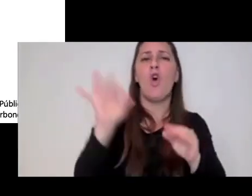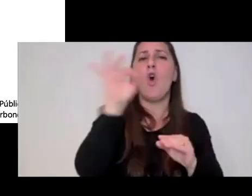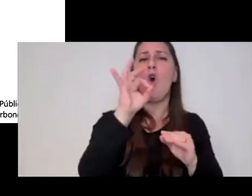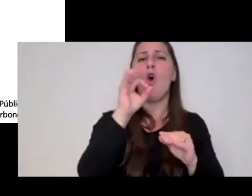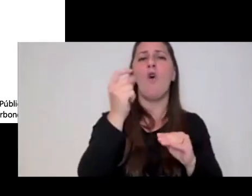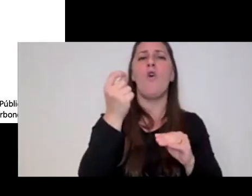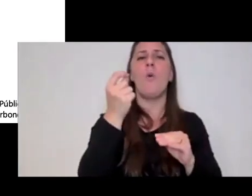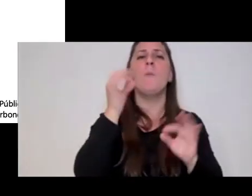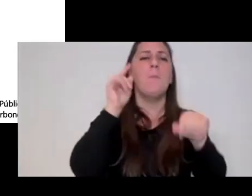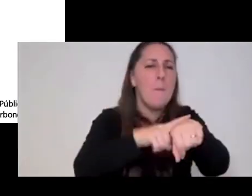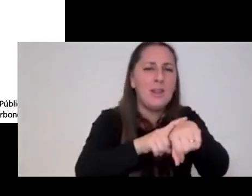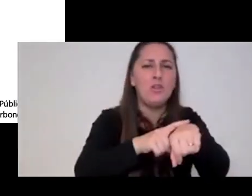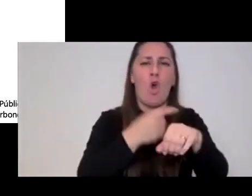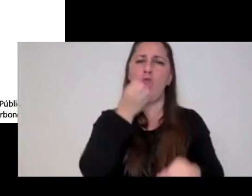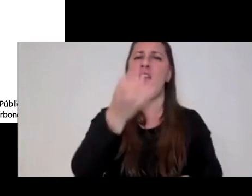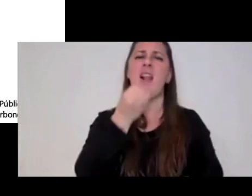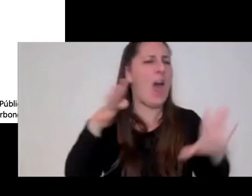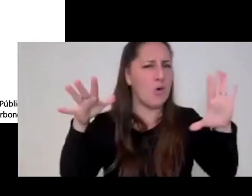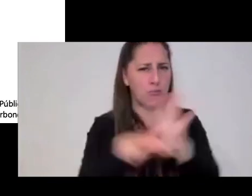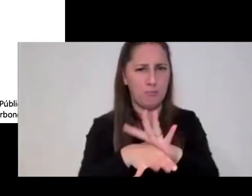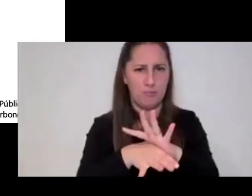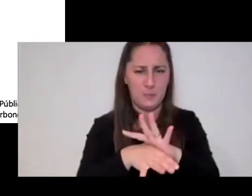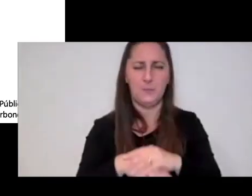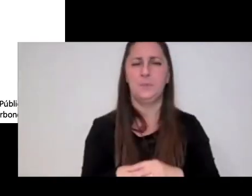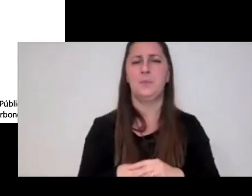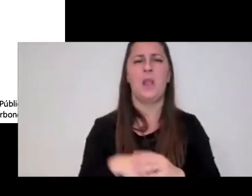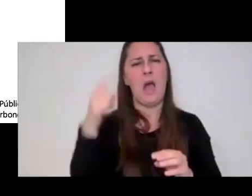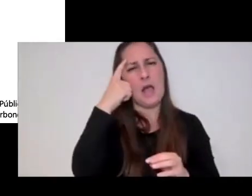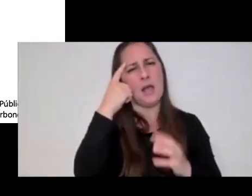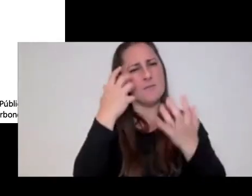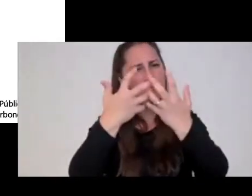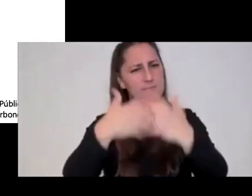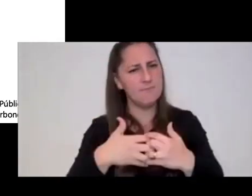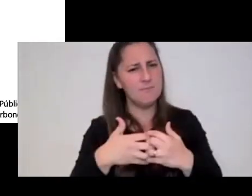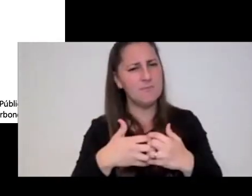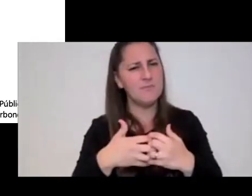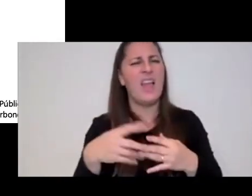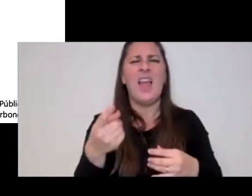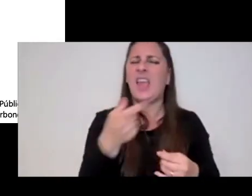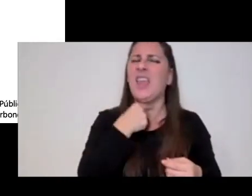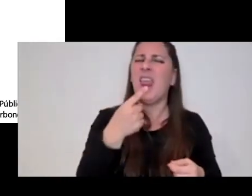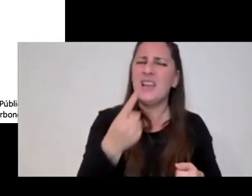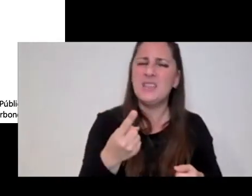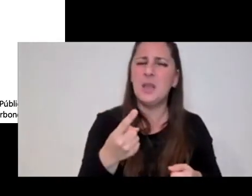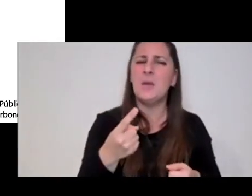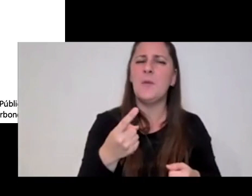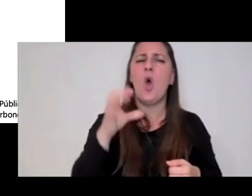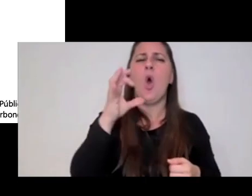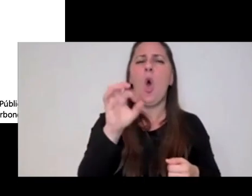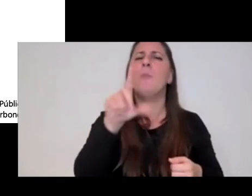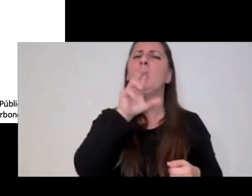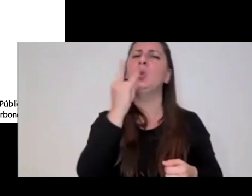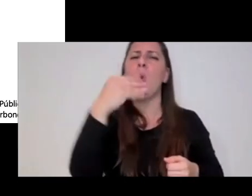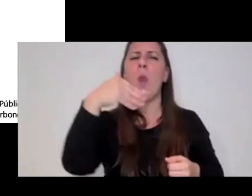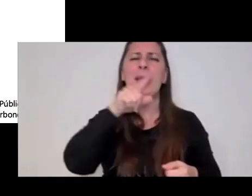declarados. Y es acá donde me pongo a reflexionar sobre el concepto y digo, ¿qué me estará queriendo decir cuando hablamos de oportunamente